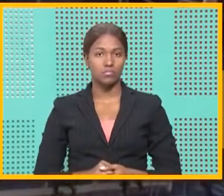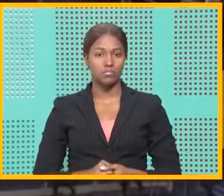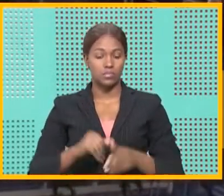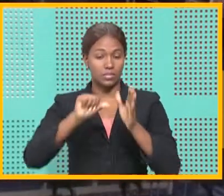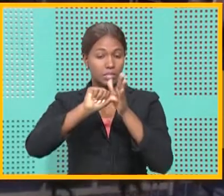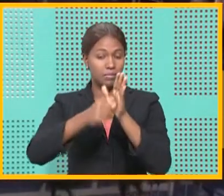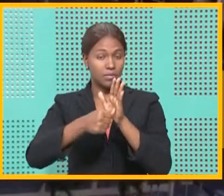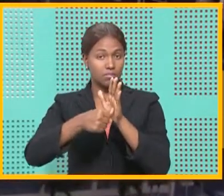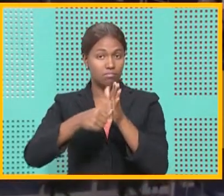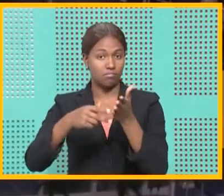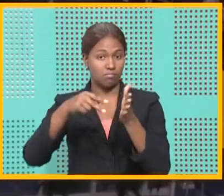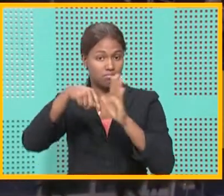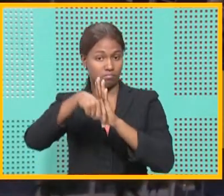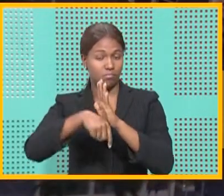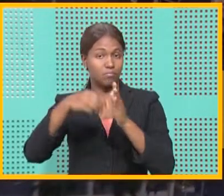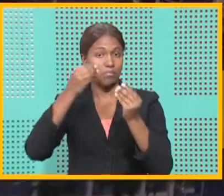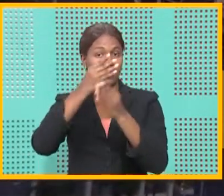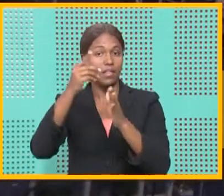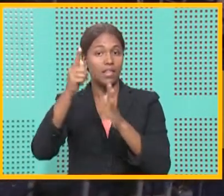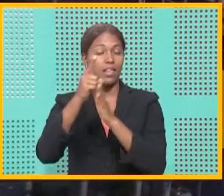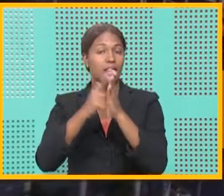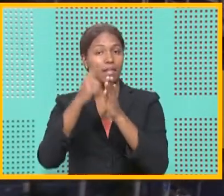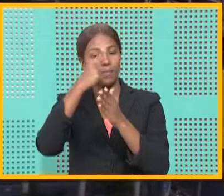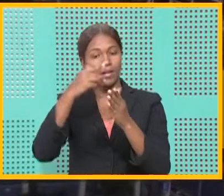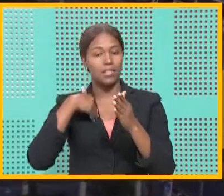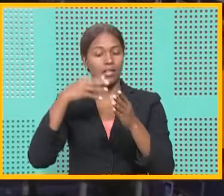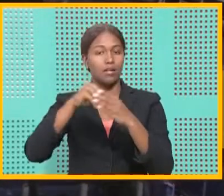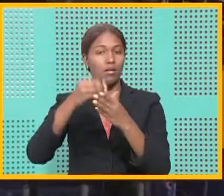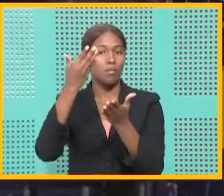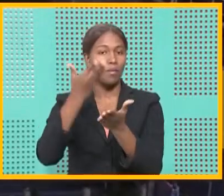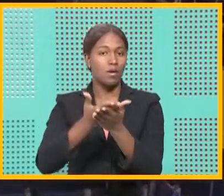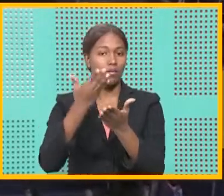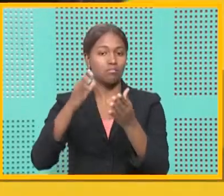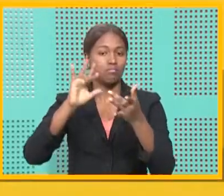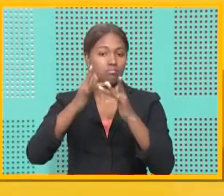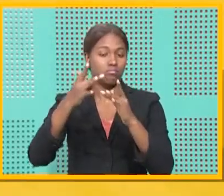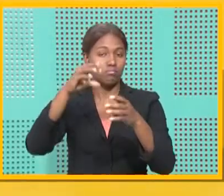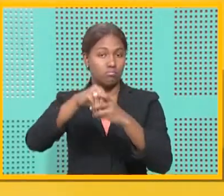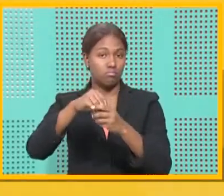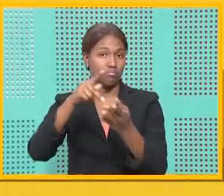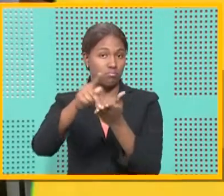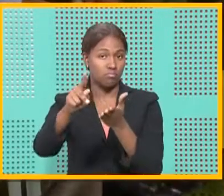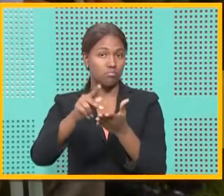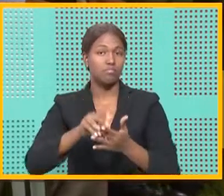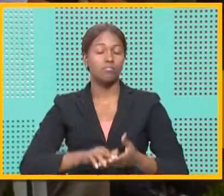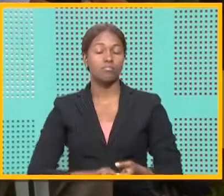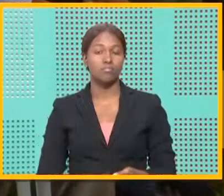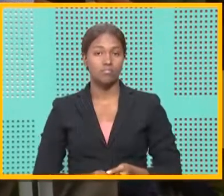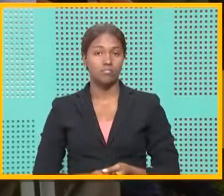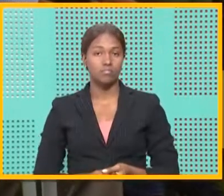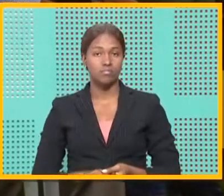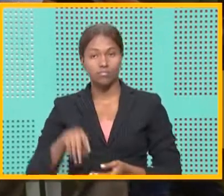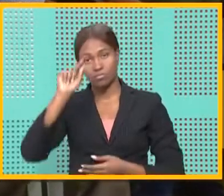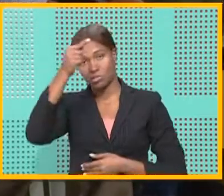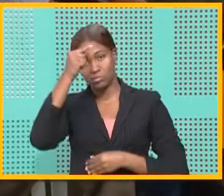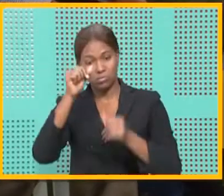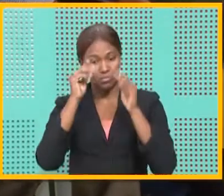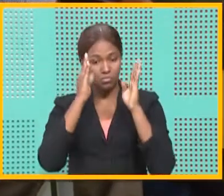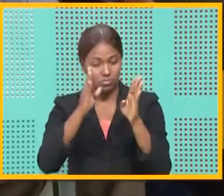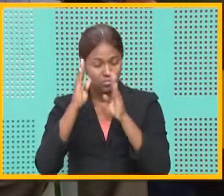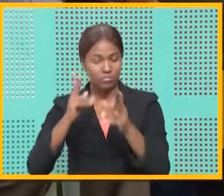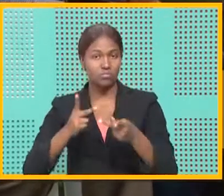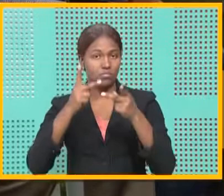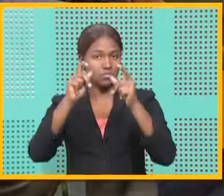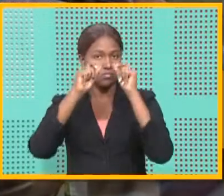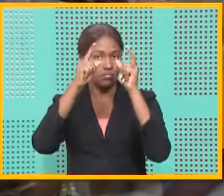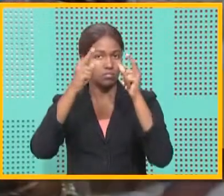Impuestos Internos emite norma para regular comprobantes fiscales electrónicos. El gobierno da seguimiento a visita